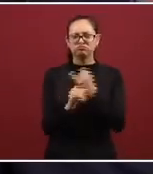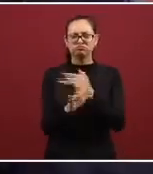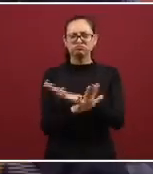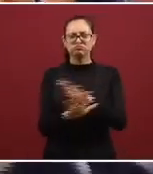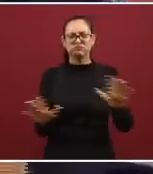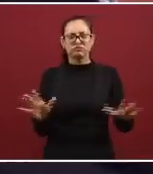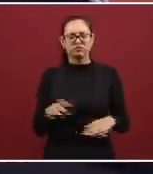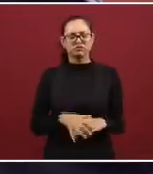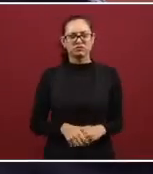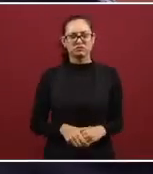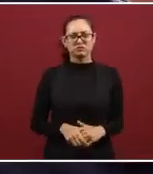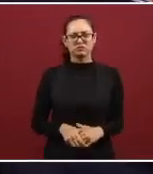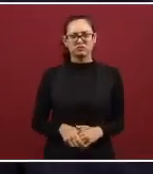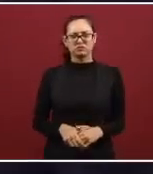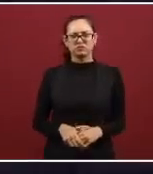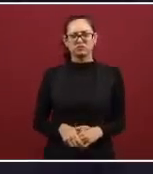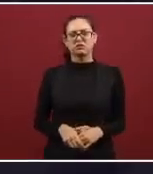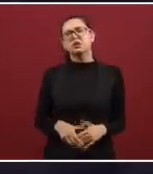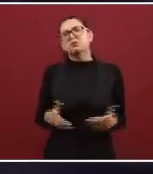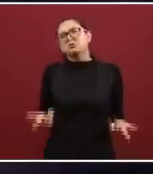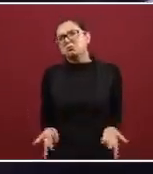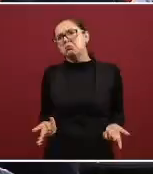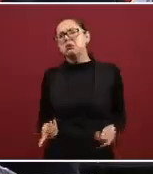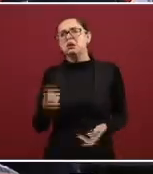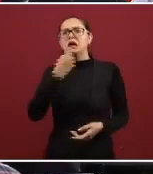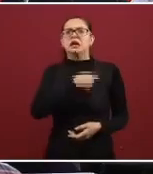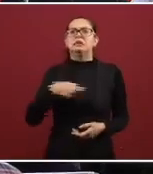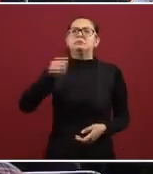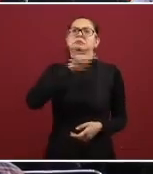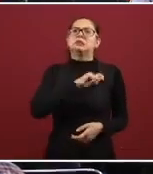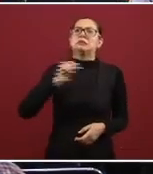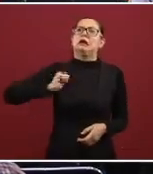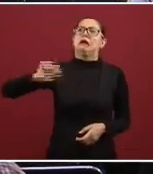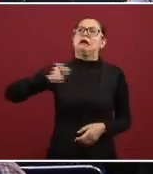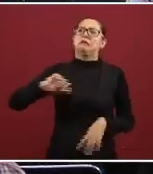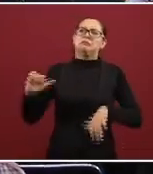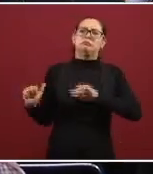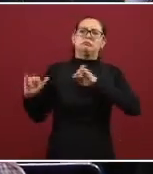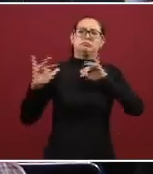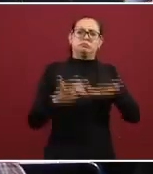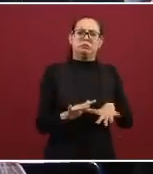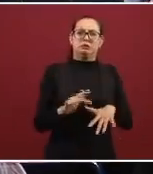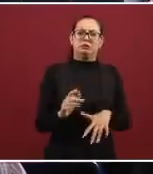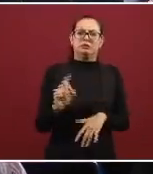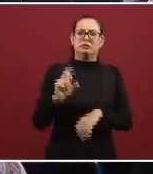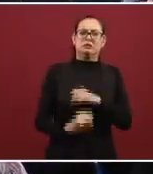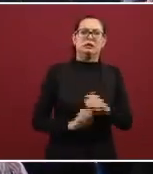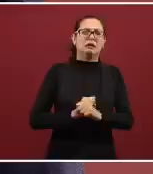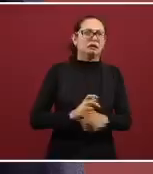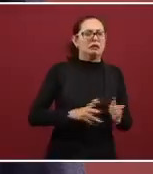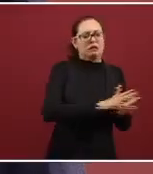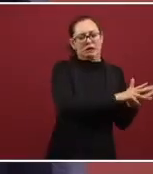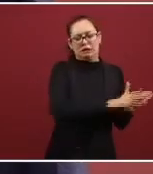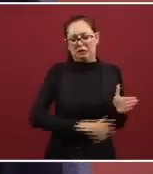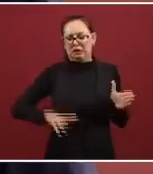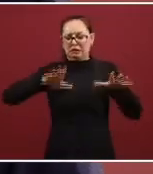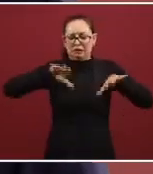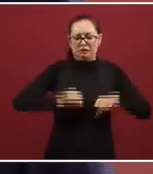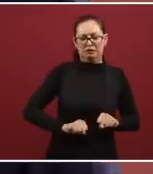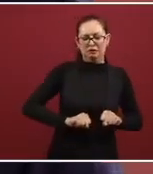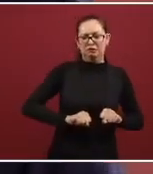¿Cuánto se llevaron de oro y de plata a Europa en los tres siglos de